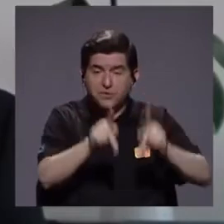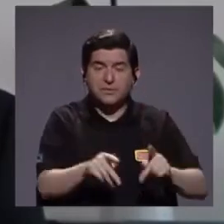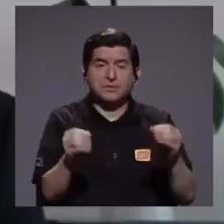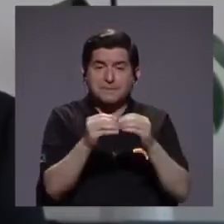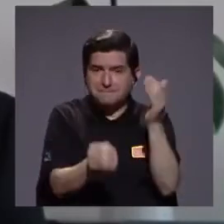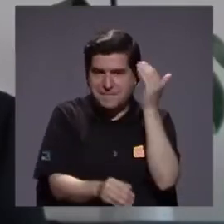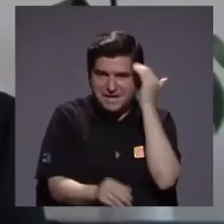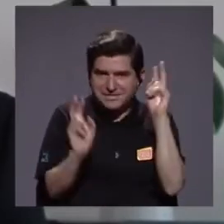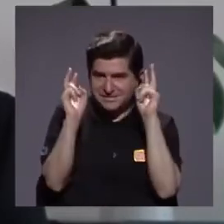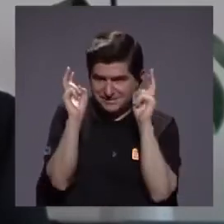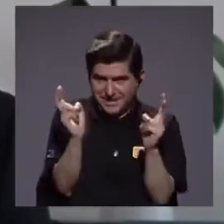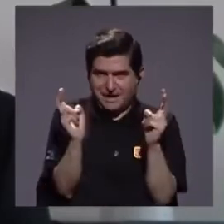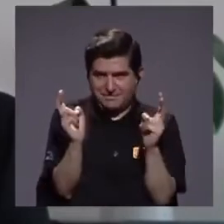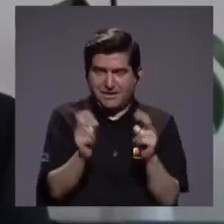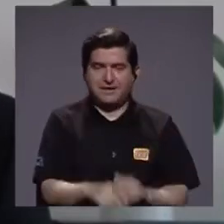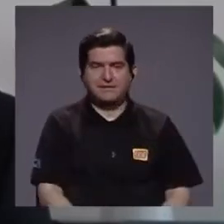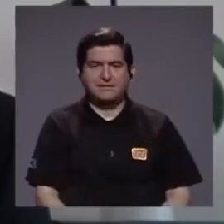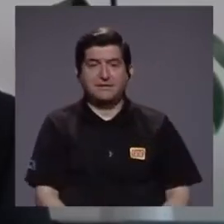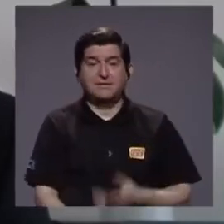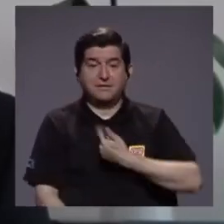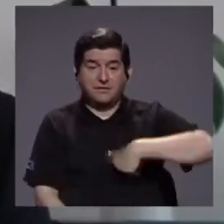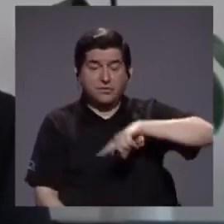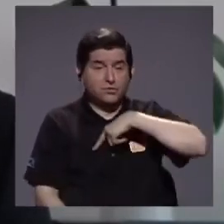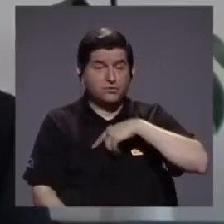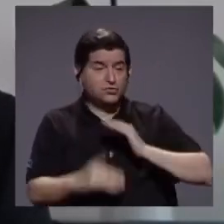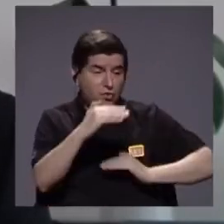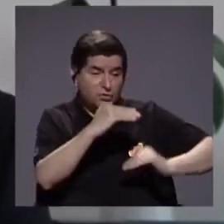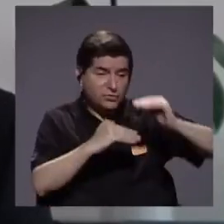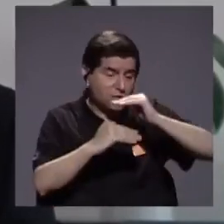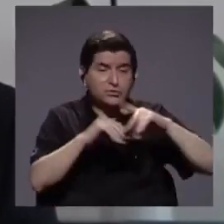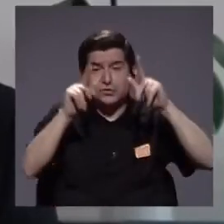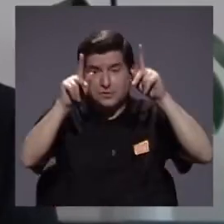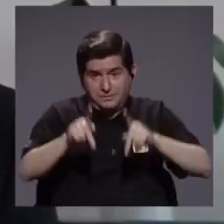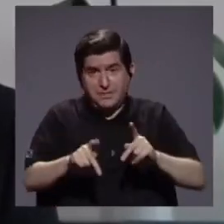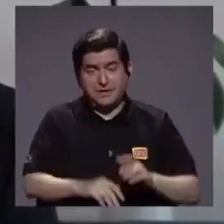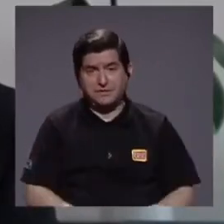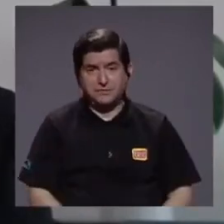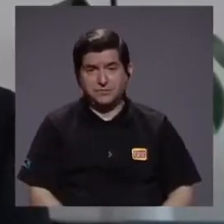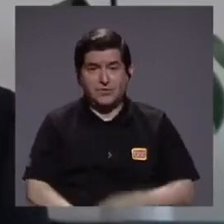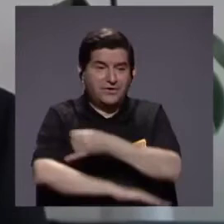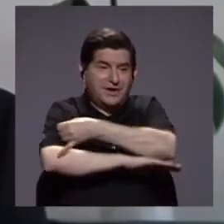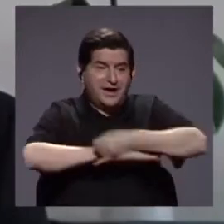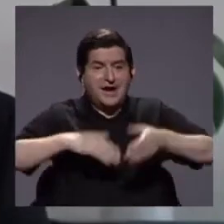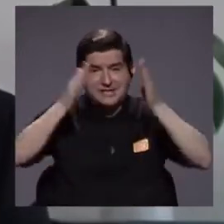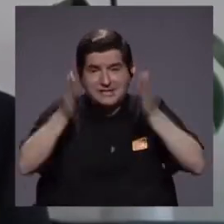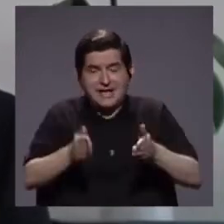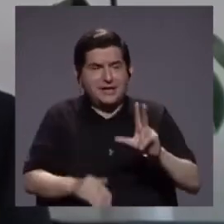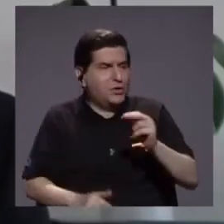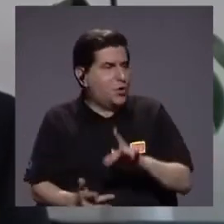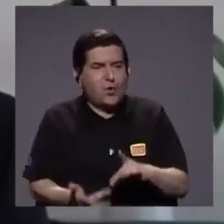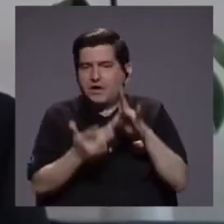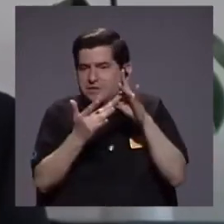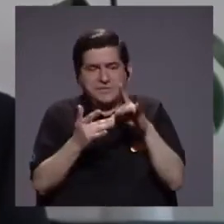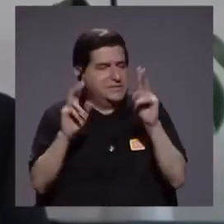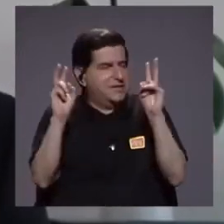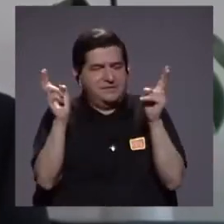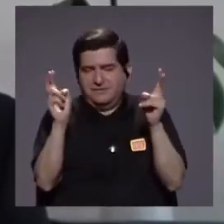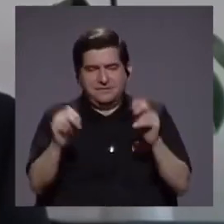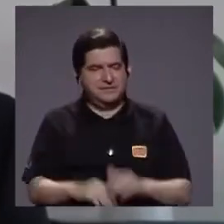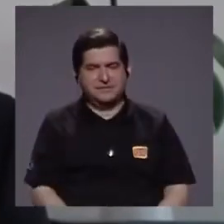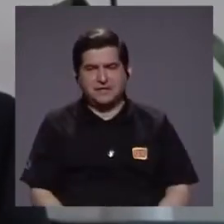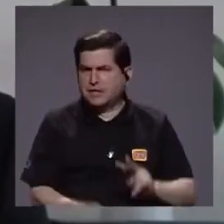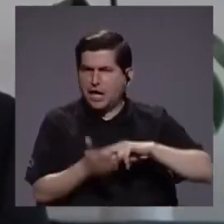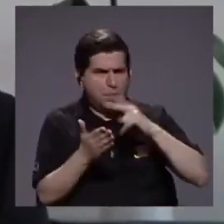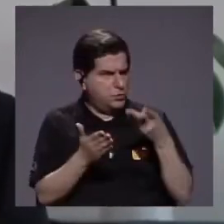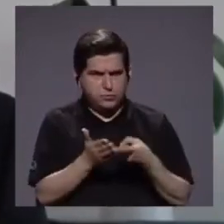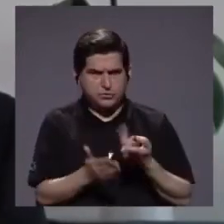que más saben de estos temas, ¿verdad? Evidentemente, nosotros desde la facultad, como personas, ingenieros e ingenieras, no somos expertos en estos temas, lo cual no quita